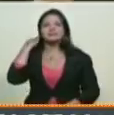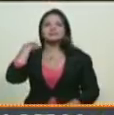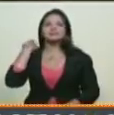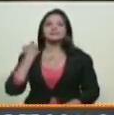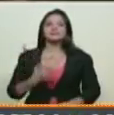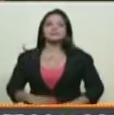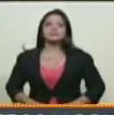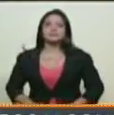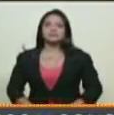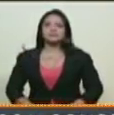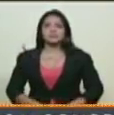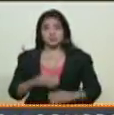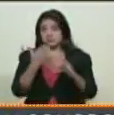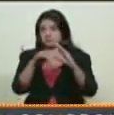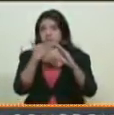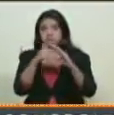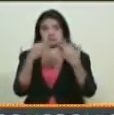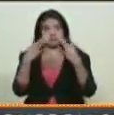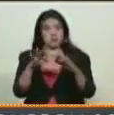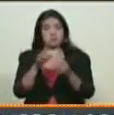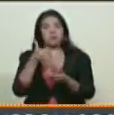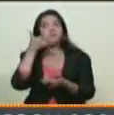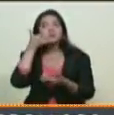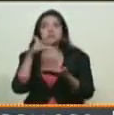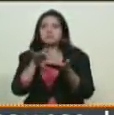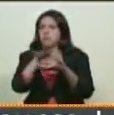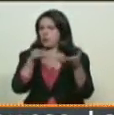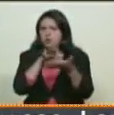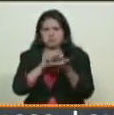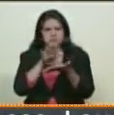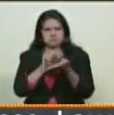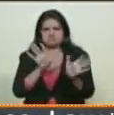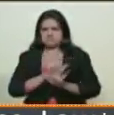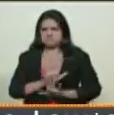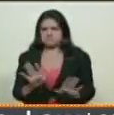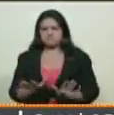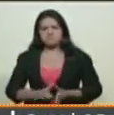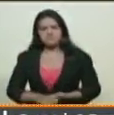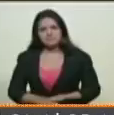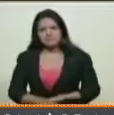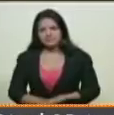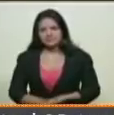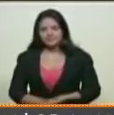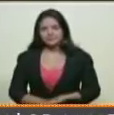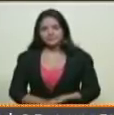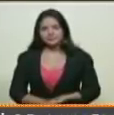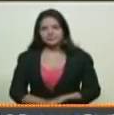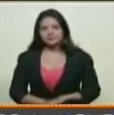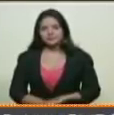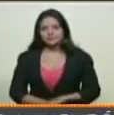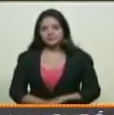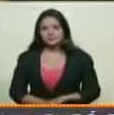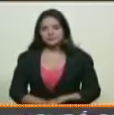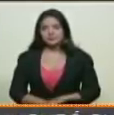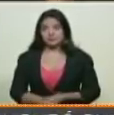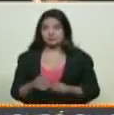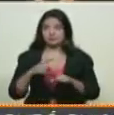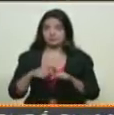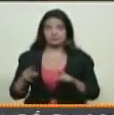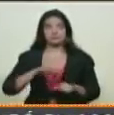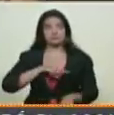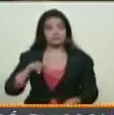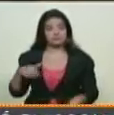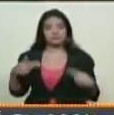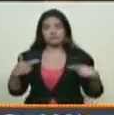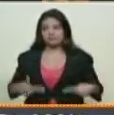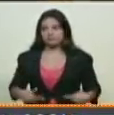y hacen su transferencia por teléfono sin ningún problema y eso es lo que nos distingue como seres humanos